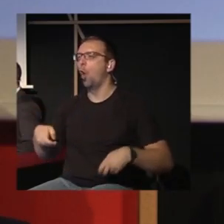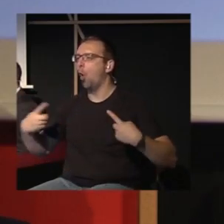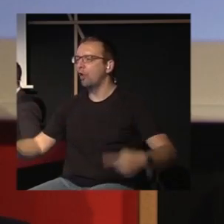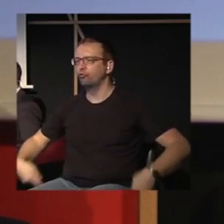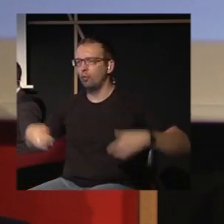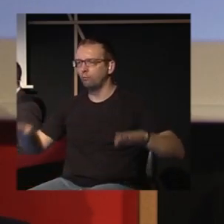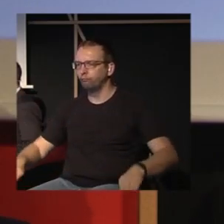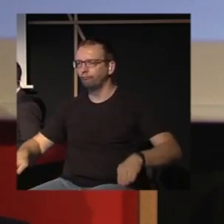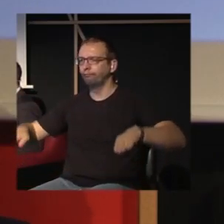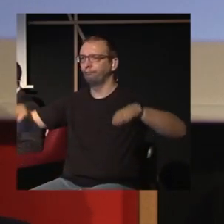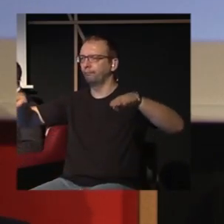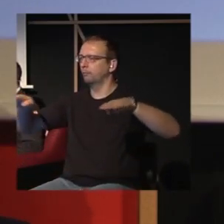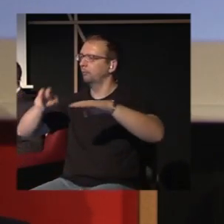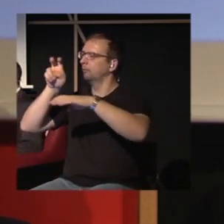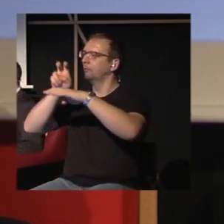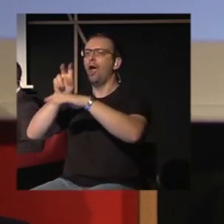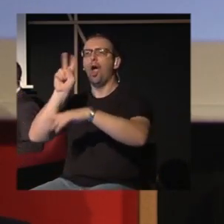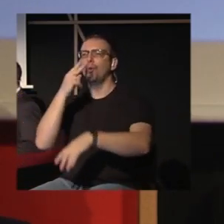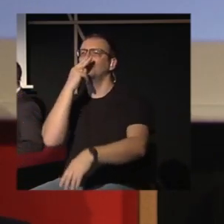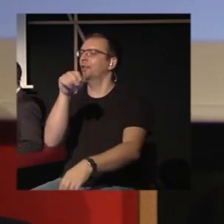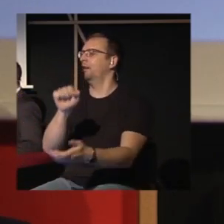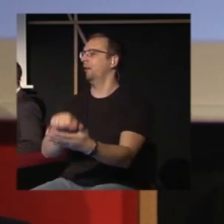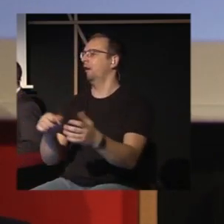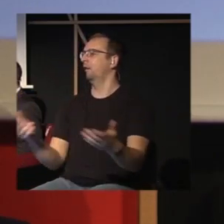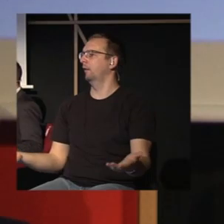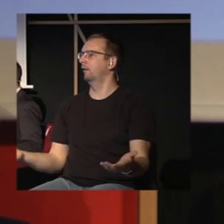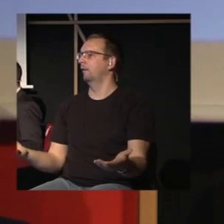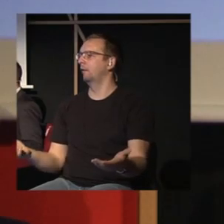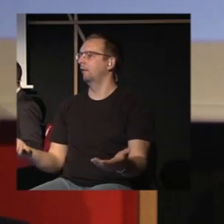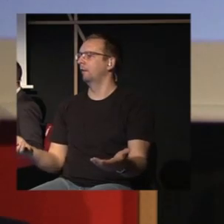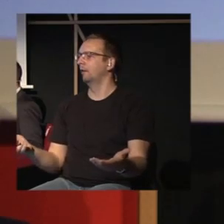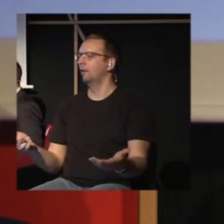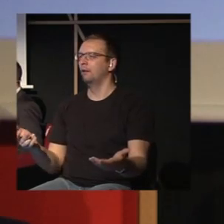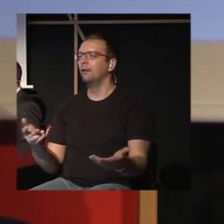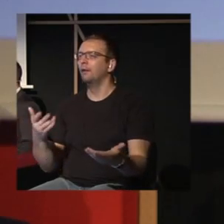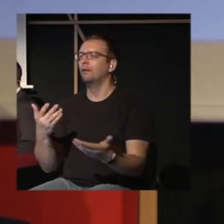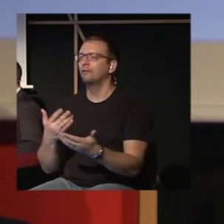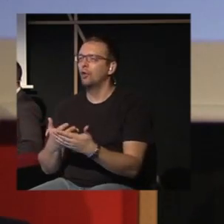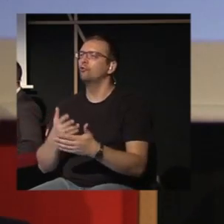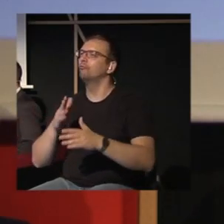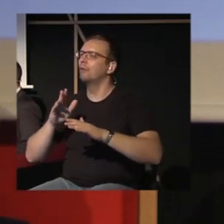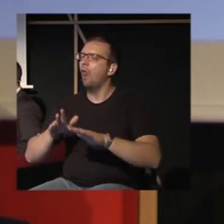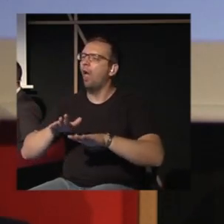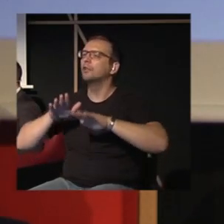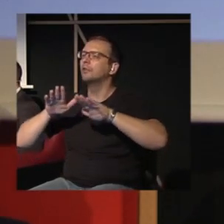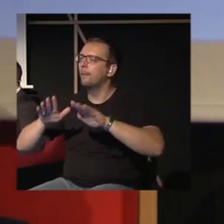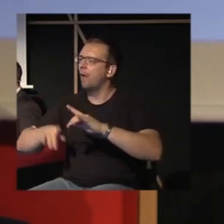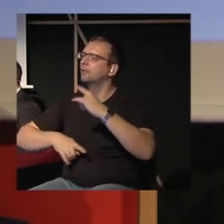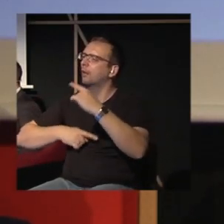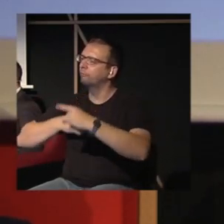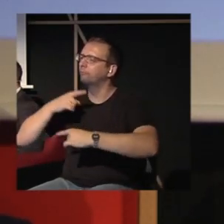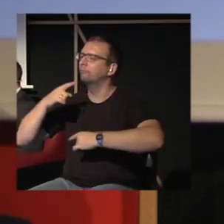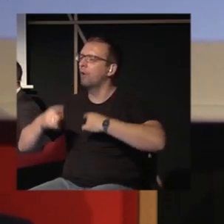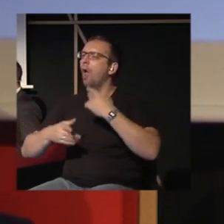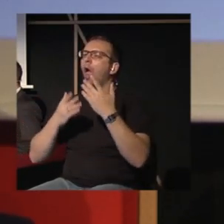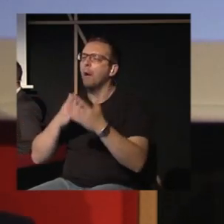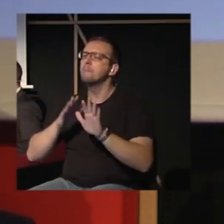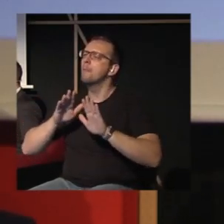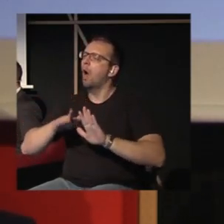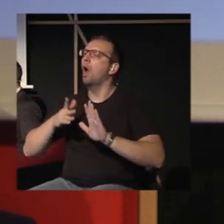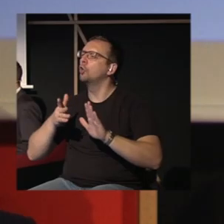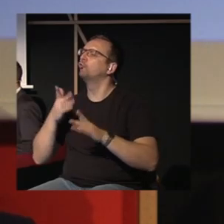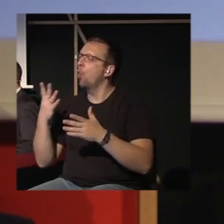entornos accesibles, la parte de taquillas, porque había muchos escalones y había que tenderlos en abajo, o tenían que dar una